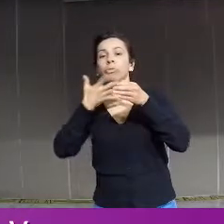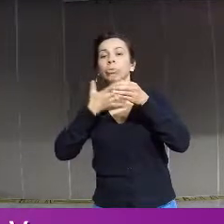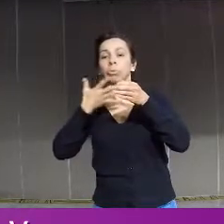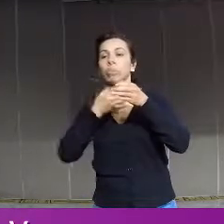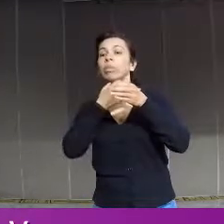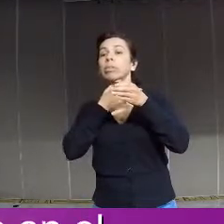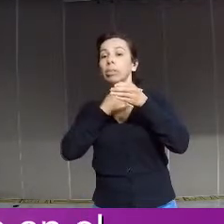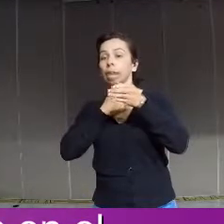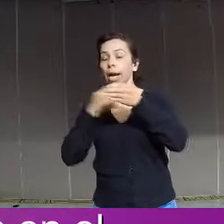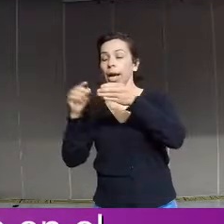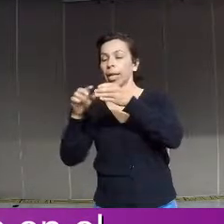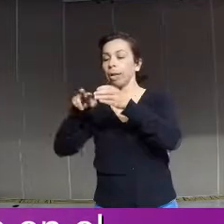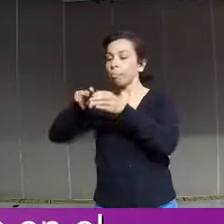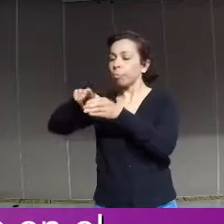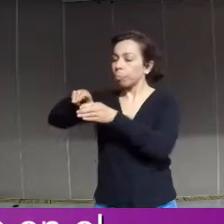vocales verdaderas se llama.